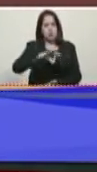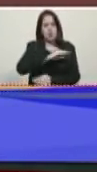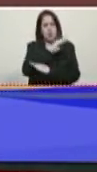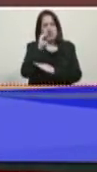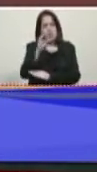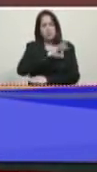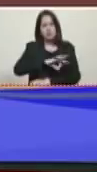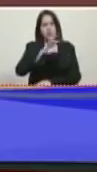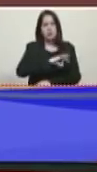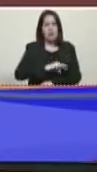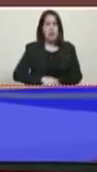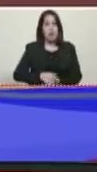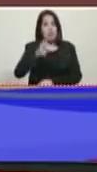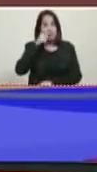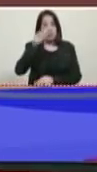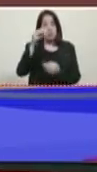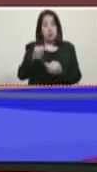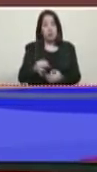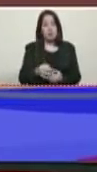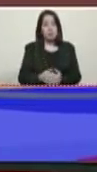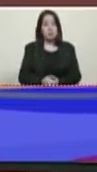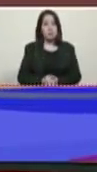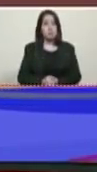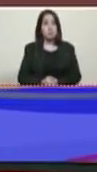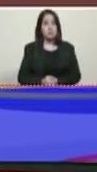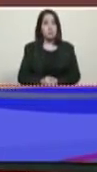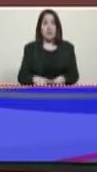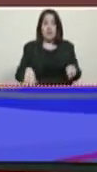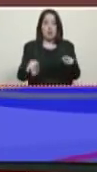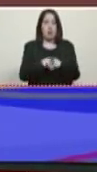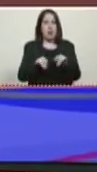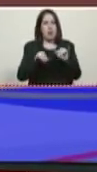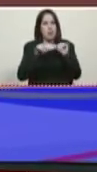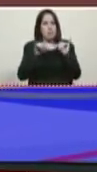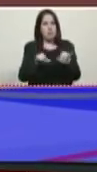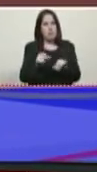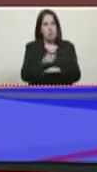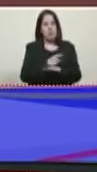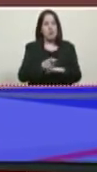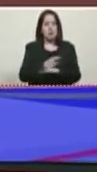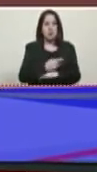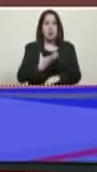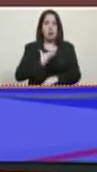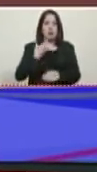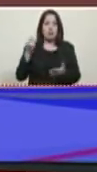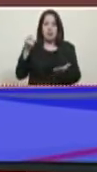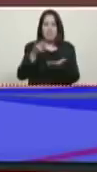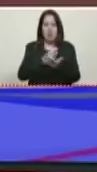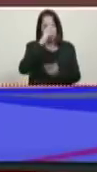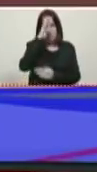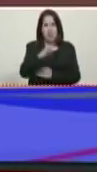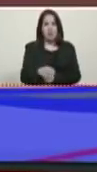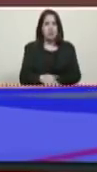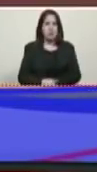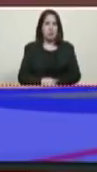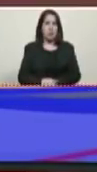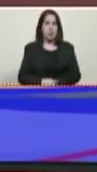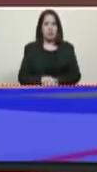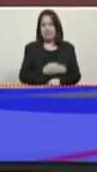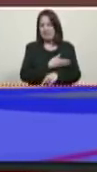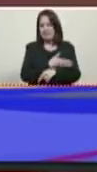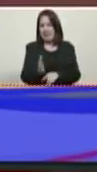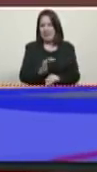para la seguridad social lo mismo debe ser bueno señor que el día que no suele retarde ni un